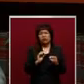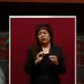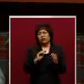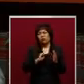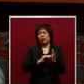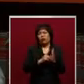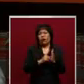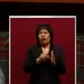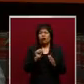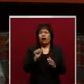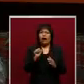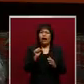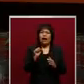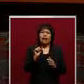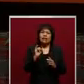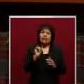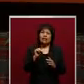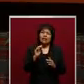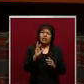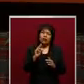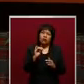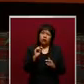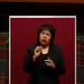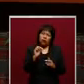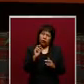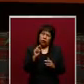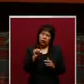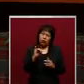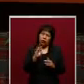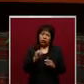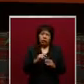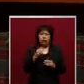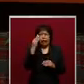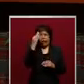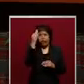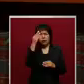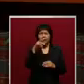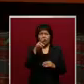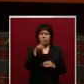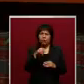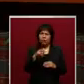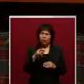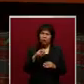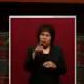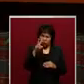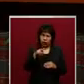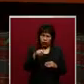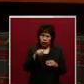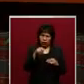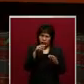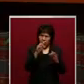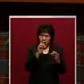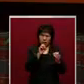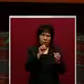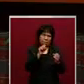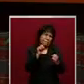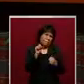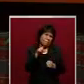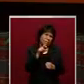asincrónico. Es decir, ya no en tiempo real, sino tener los